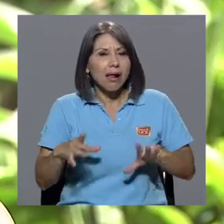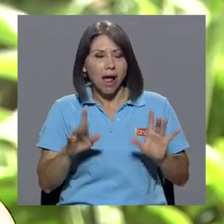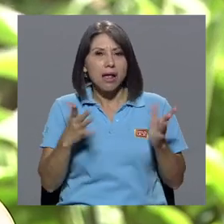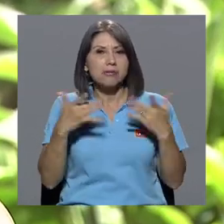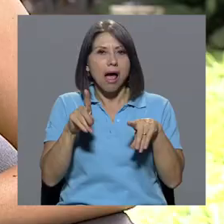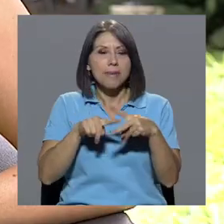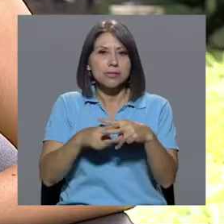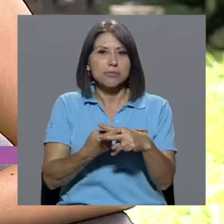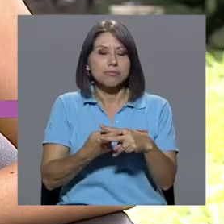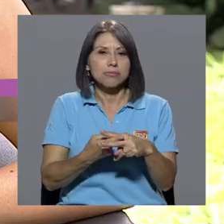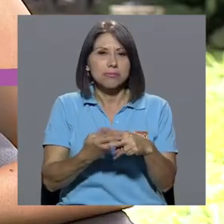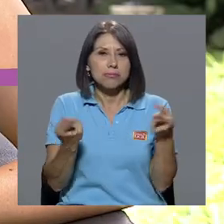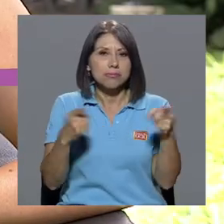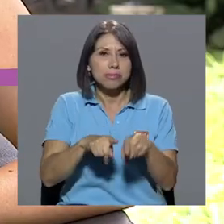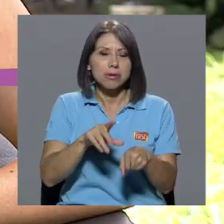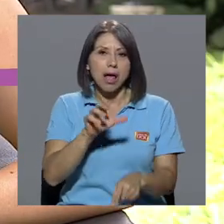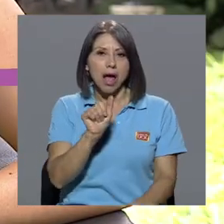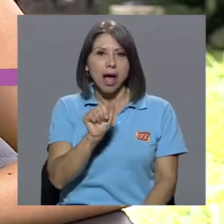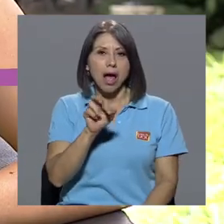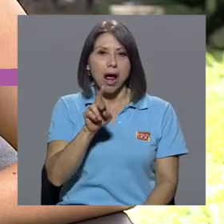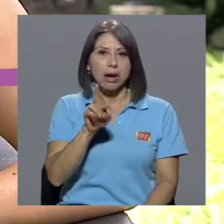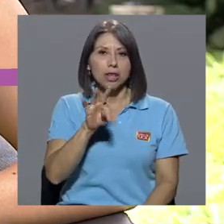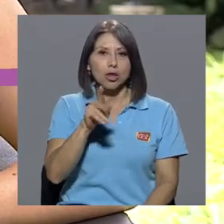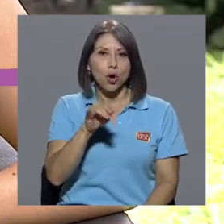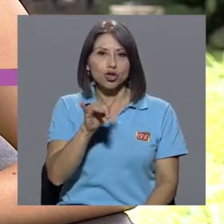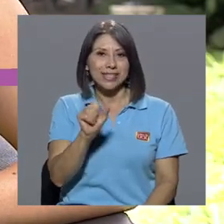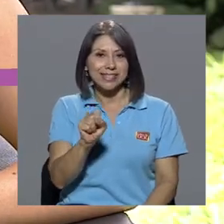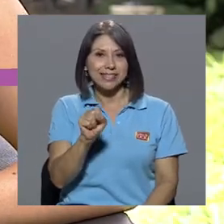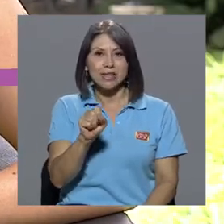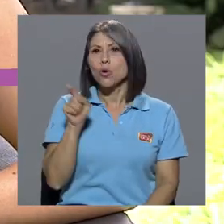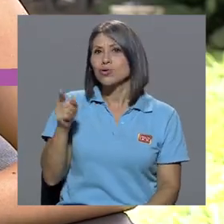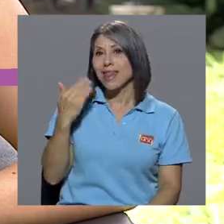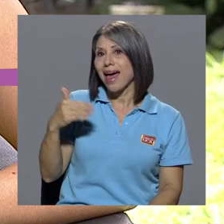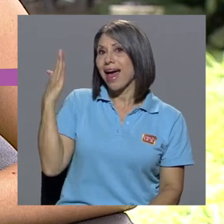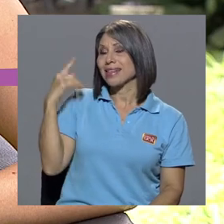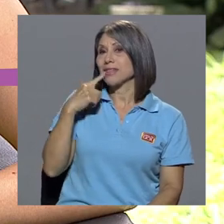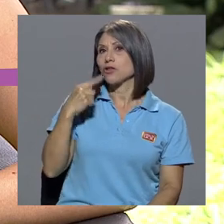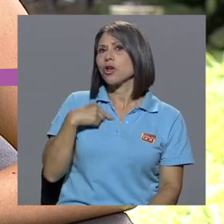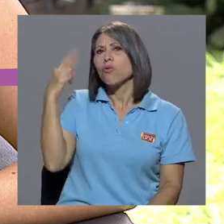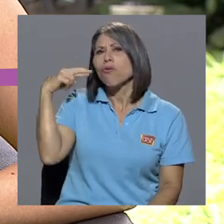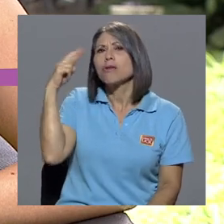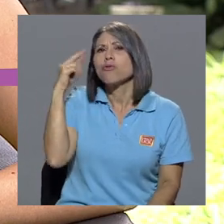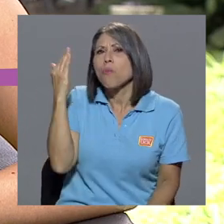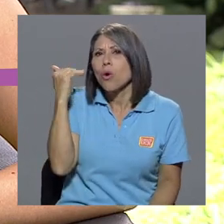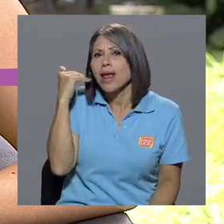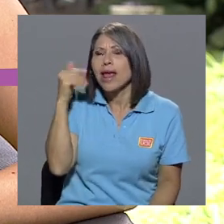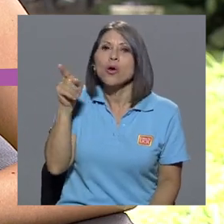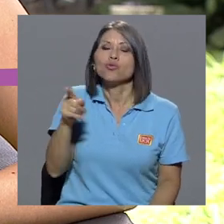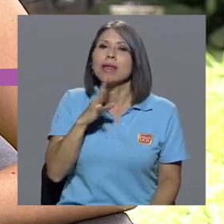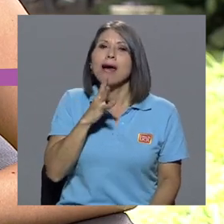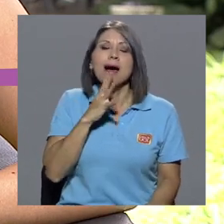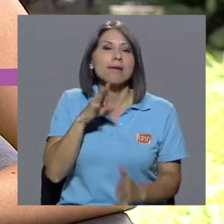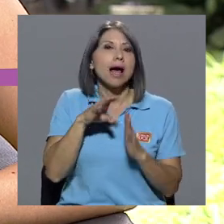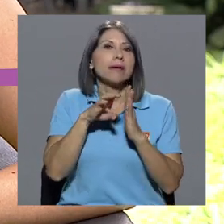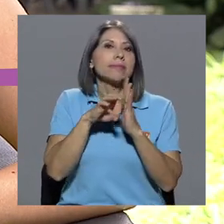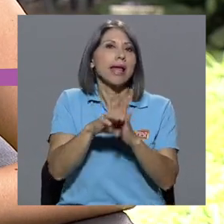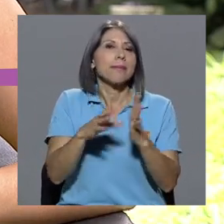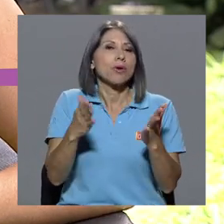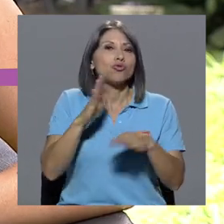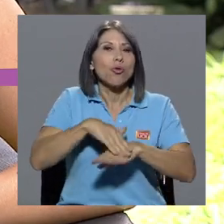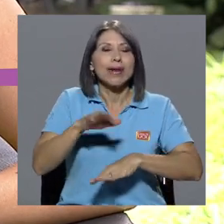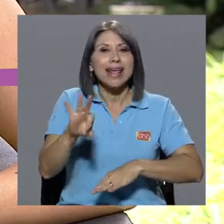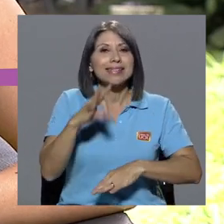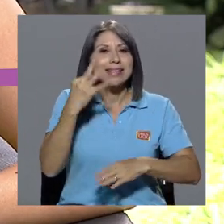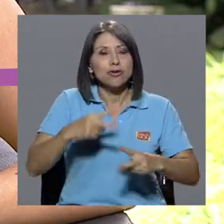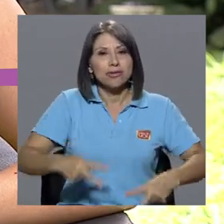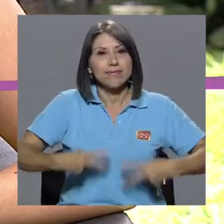artrosis. Doctora, anteriormente nos habló de posibles causas y me llamó la atención que hable sobre, por ejemplo, los estilos de